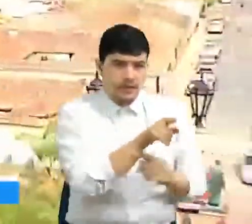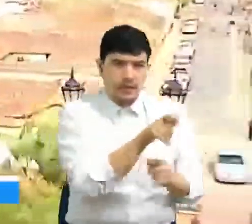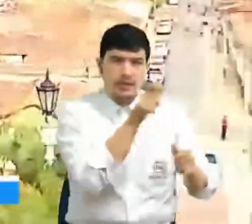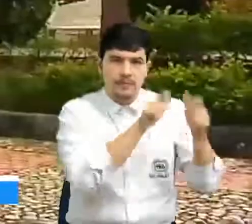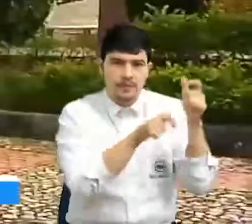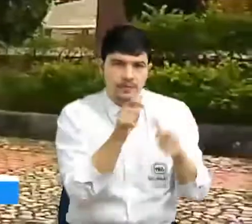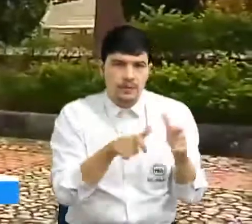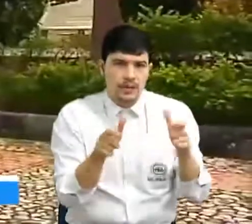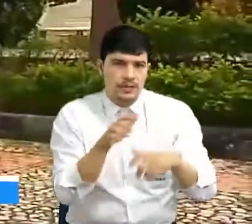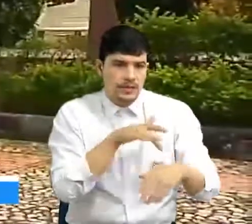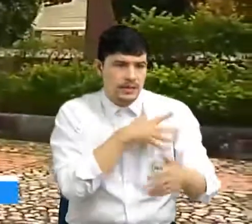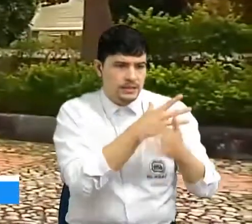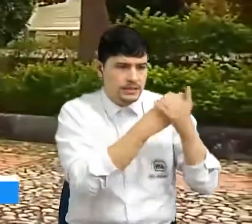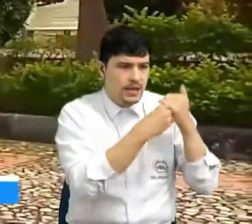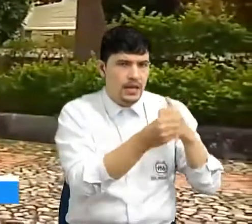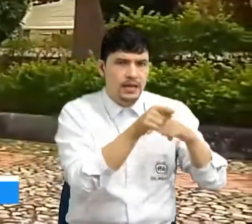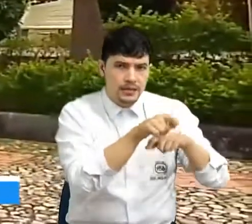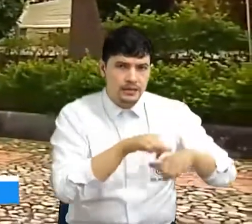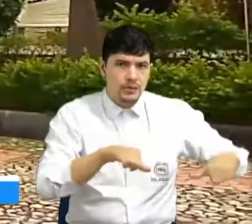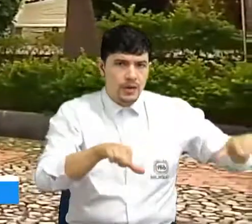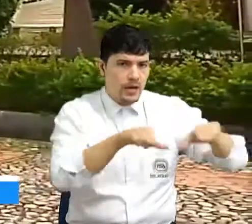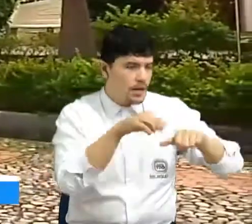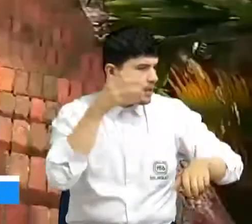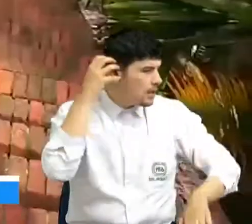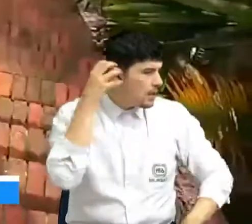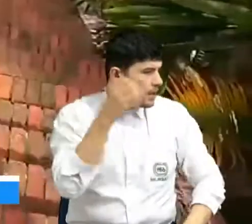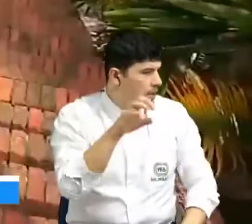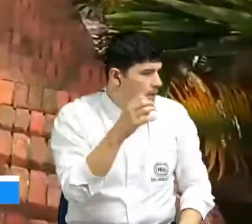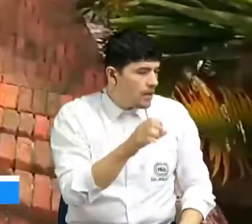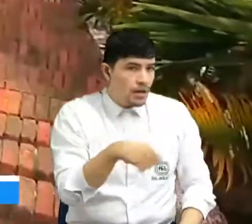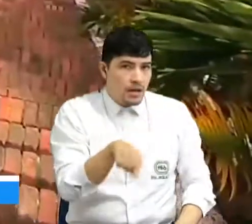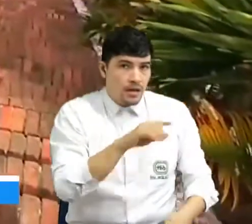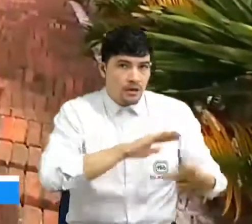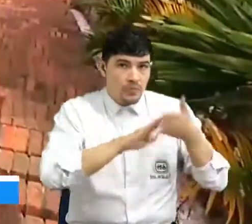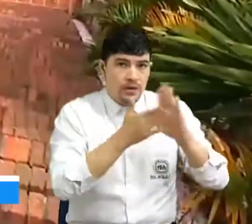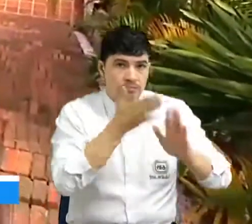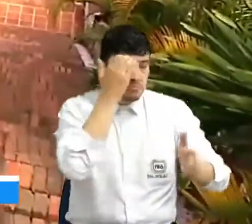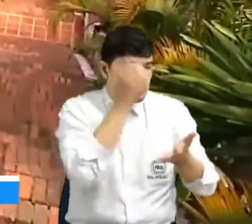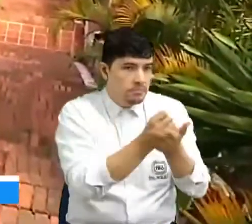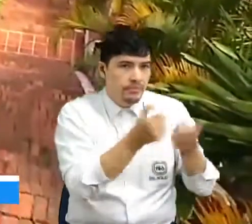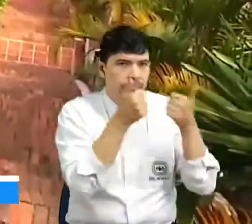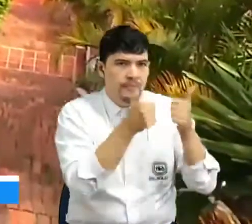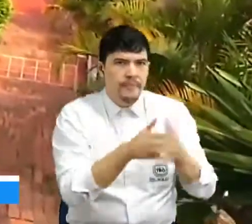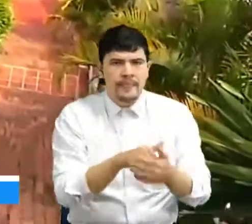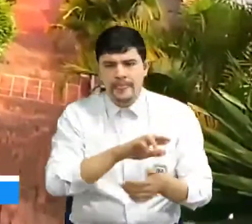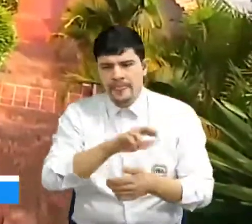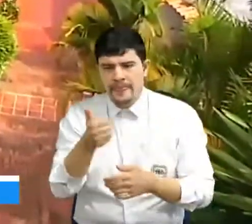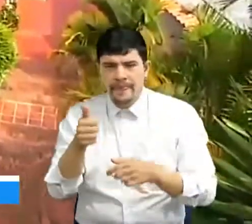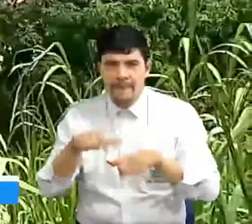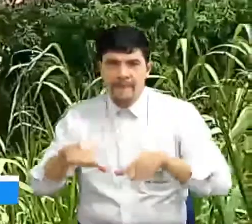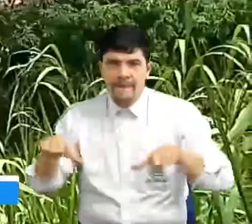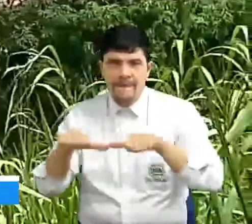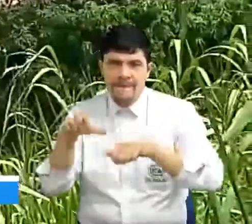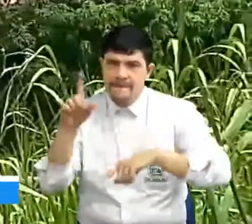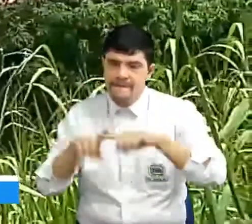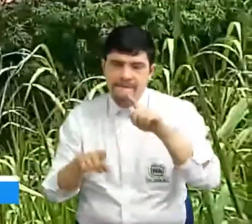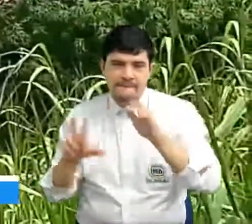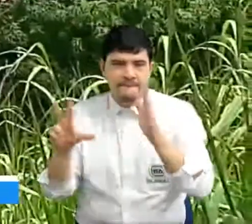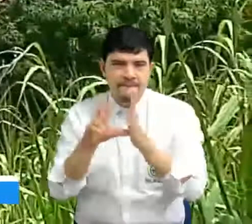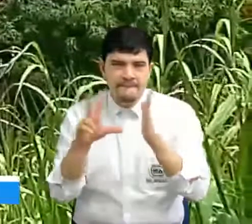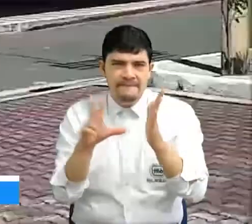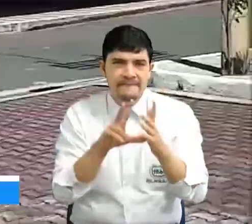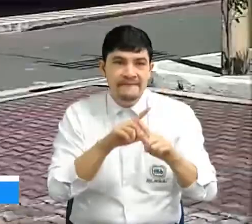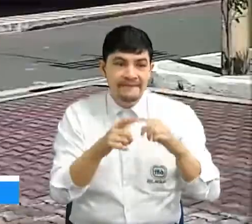hacia la comunidad hacia la amistad municipal ha sido muy directa uno de los sectores que no ha podido reestablecer sus labores es el hotelero sin